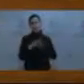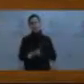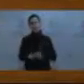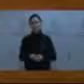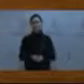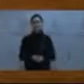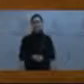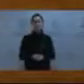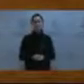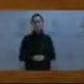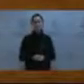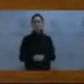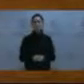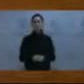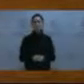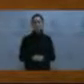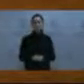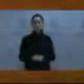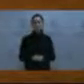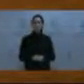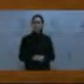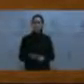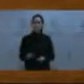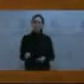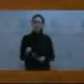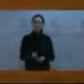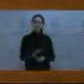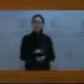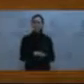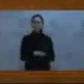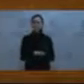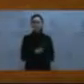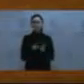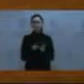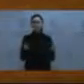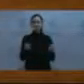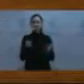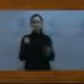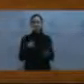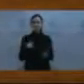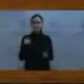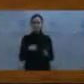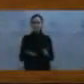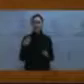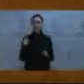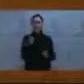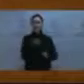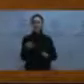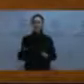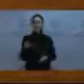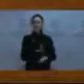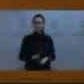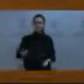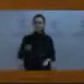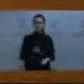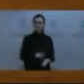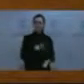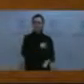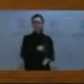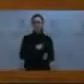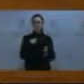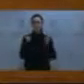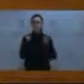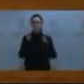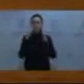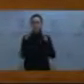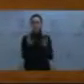adaptando. Por otra parte, hacen referencia a cuestiones que ya se abordaron la pasada semana. La comisión asesora. La comisión asesora